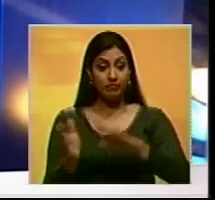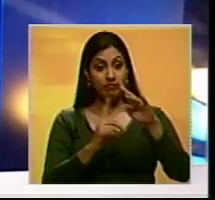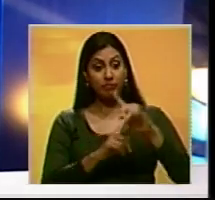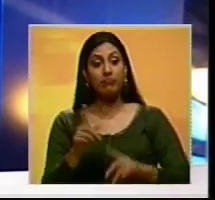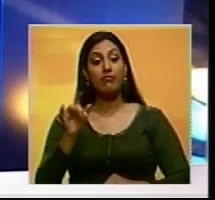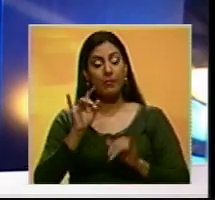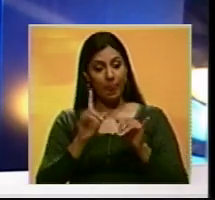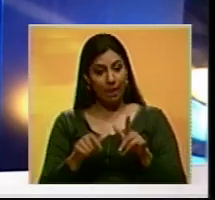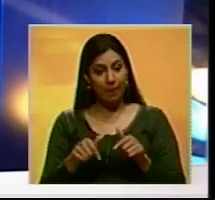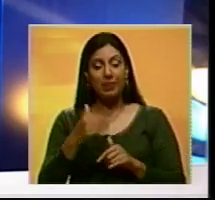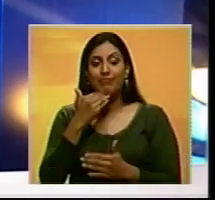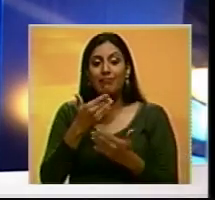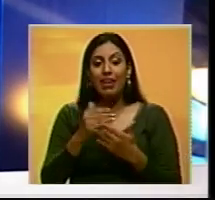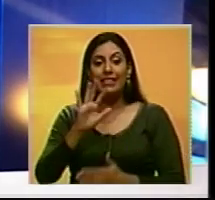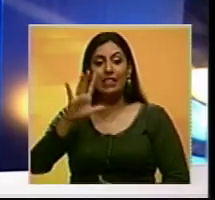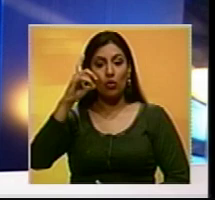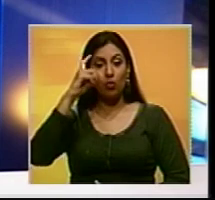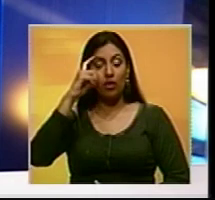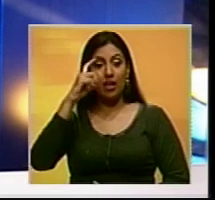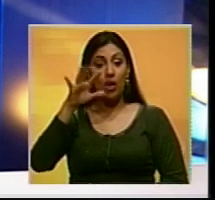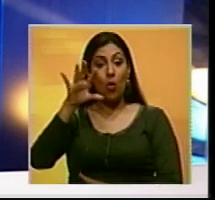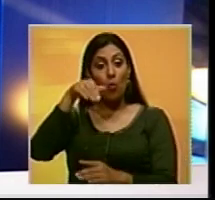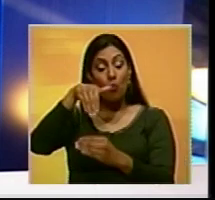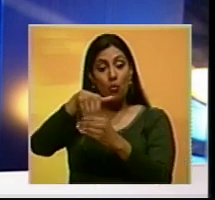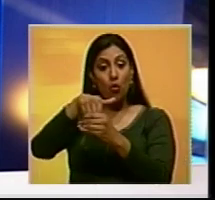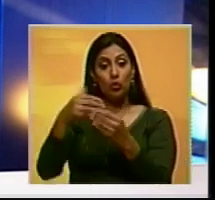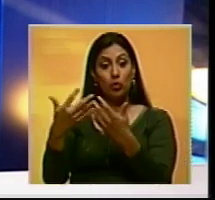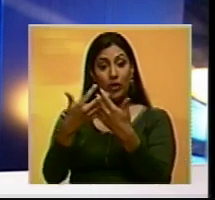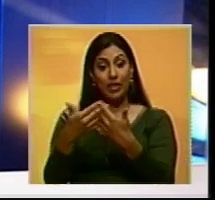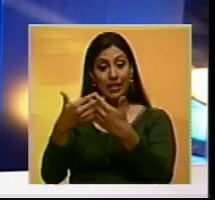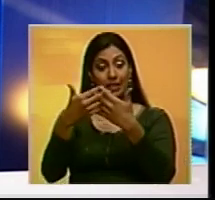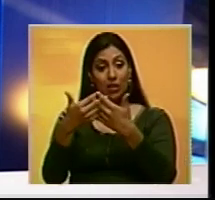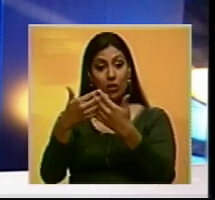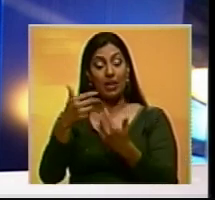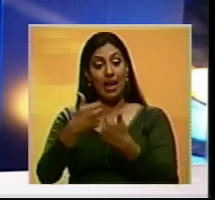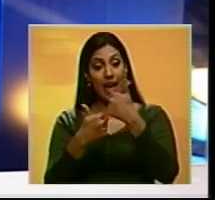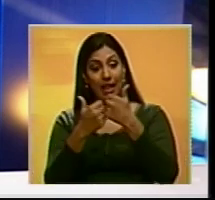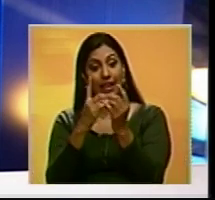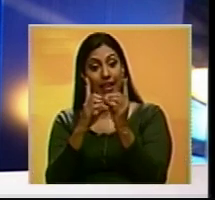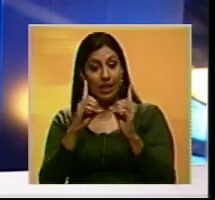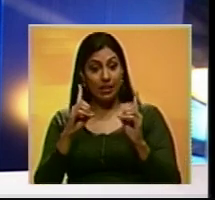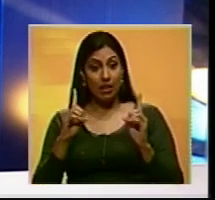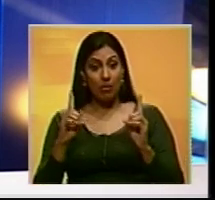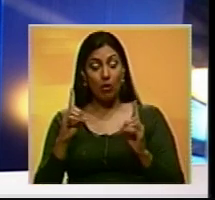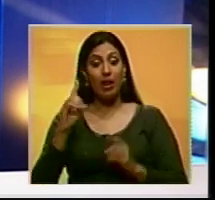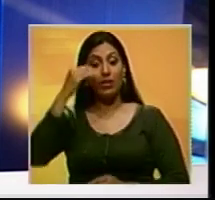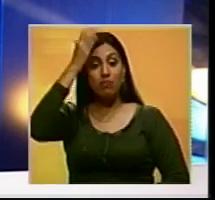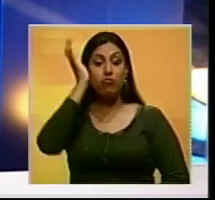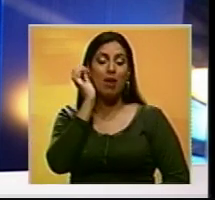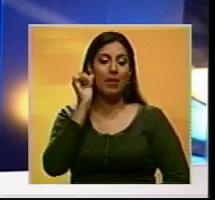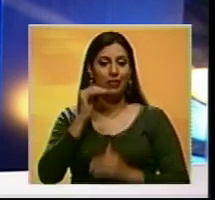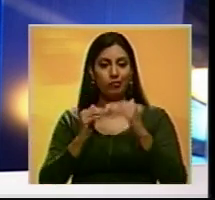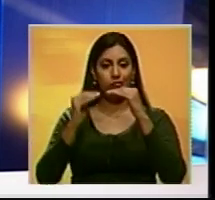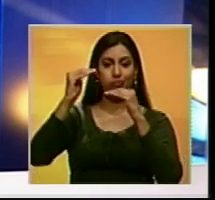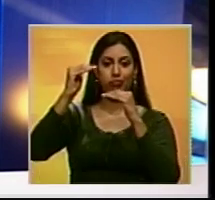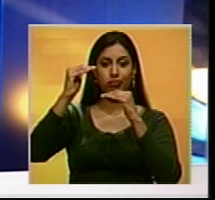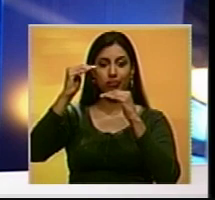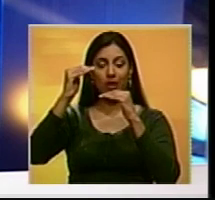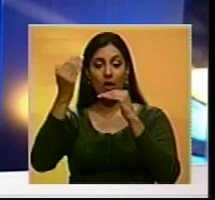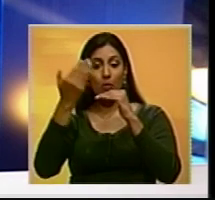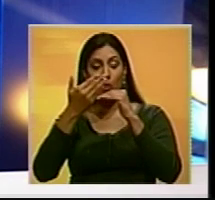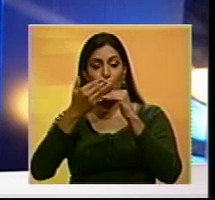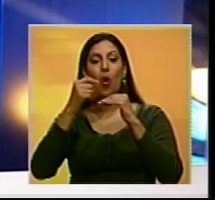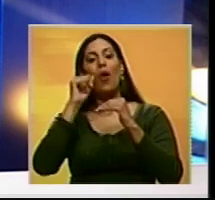Y precisamente a solo 5 días para las elecciones de Estados Unidos, la candidata demócrata Hillary Clinton lleva la delantera sobre su rival,